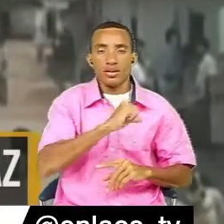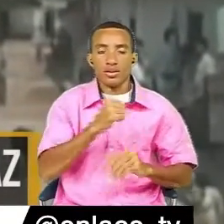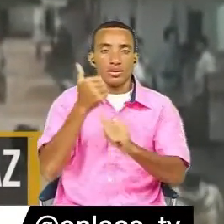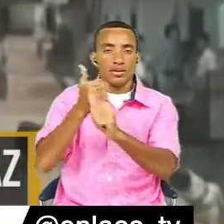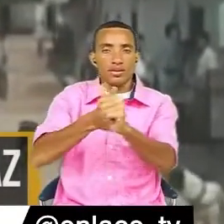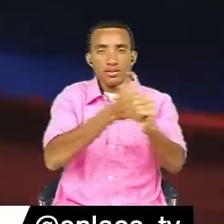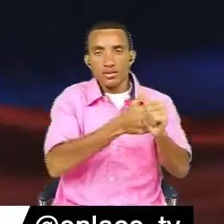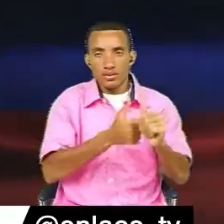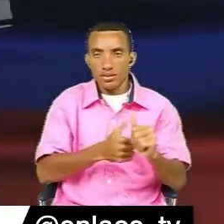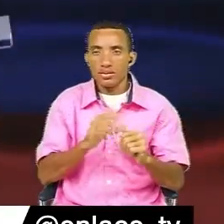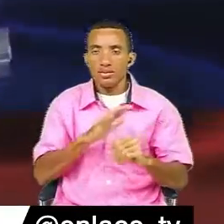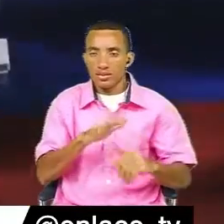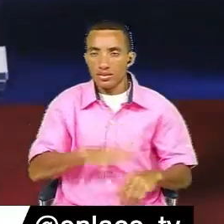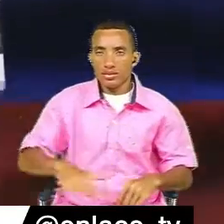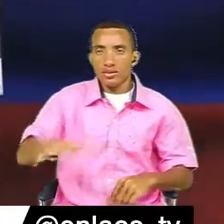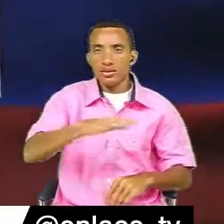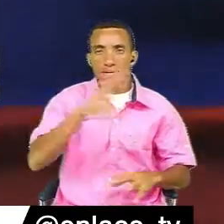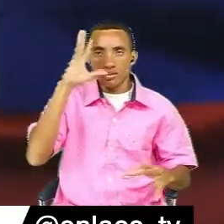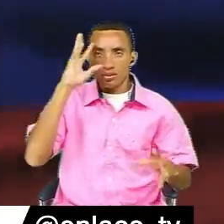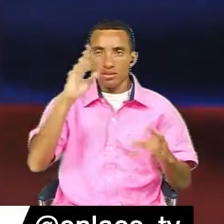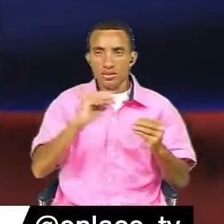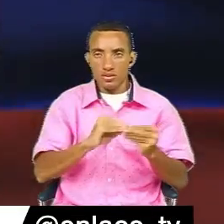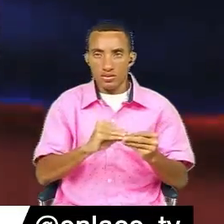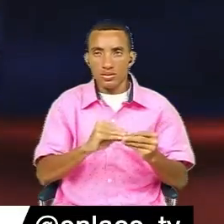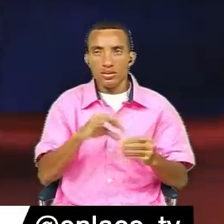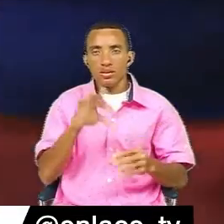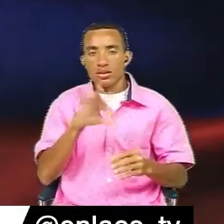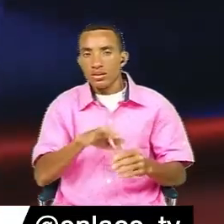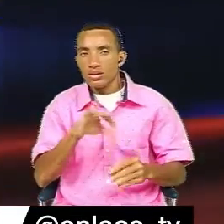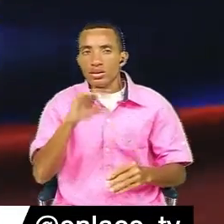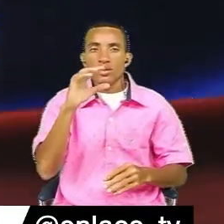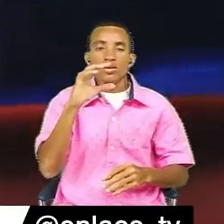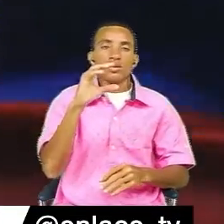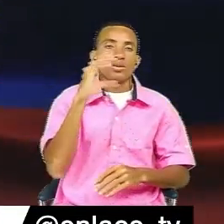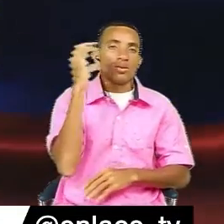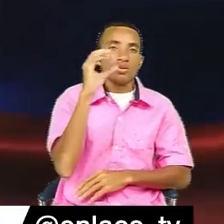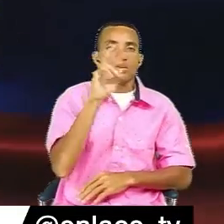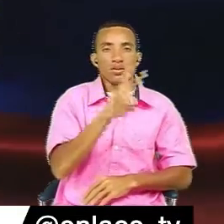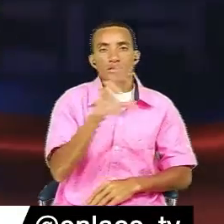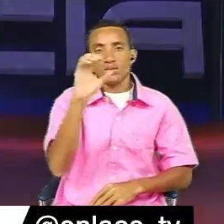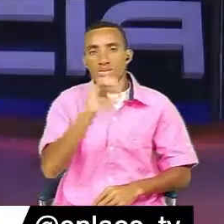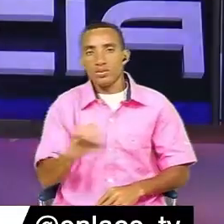los territorios. Acuerdos de paz, plebiscito Colombia, 2 de octubre.